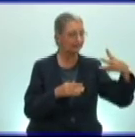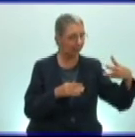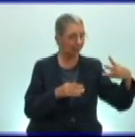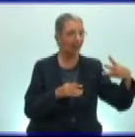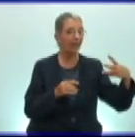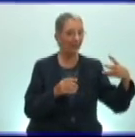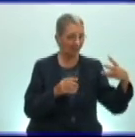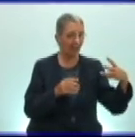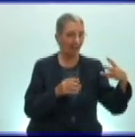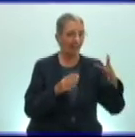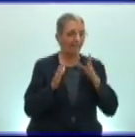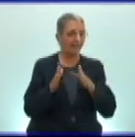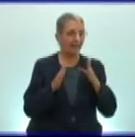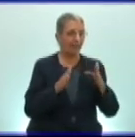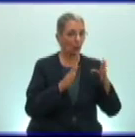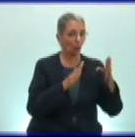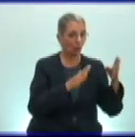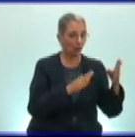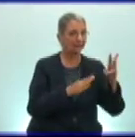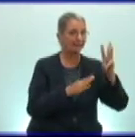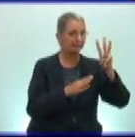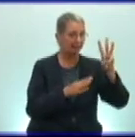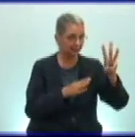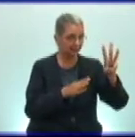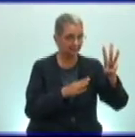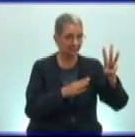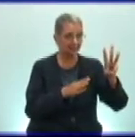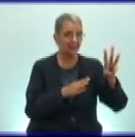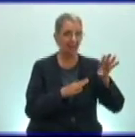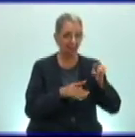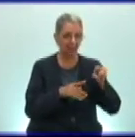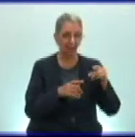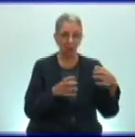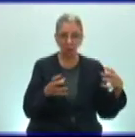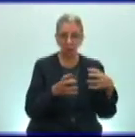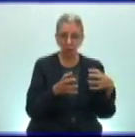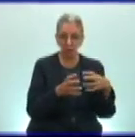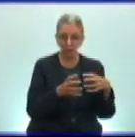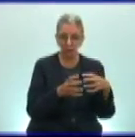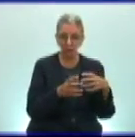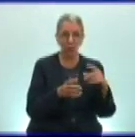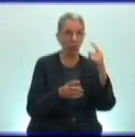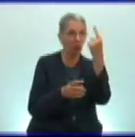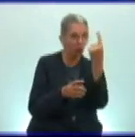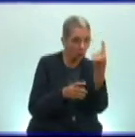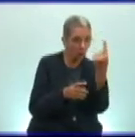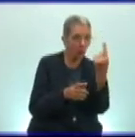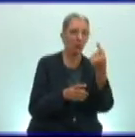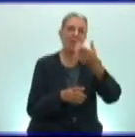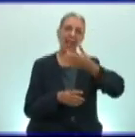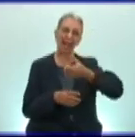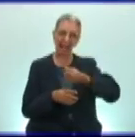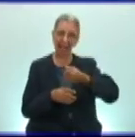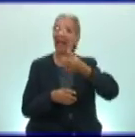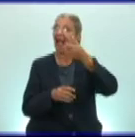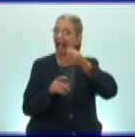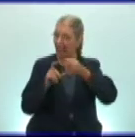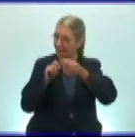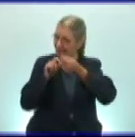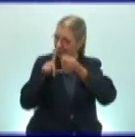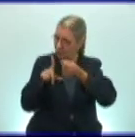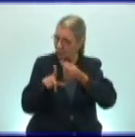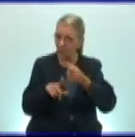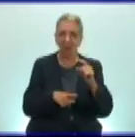tabla periódica para buscar la ubicación del elemento en dicha tabla. Es decir, está en el grupo 1A, siempre con números